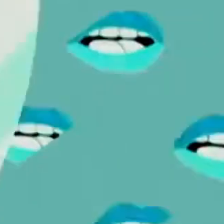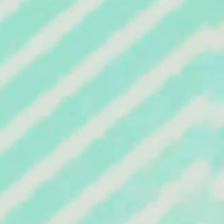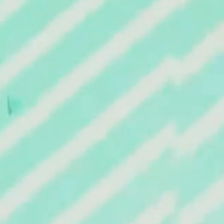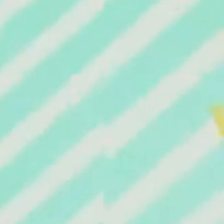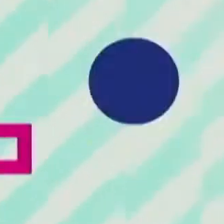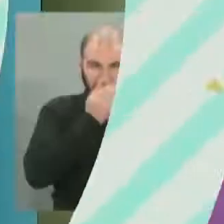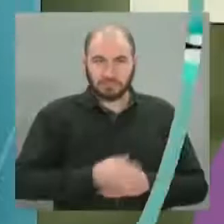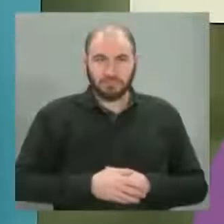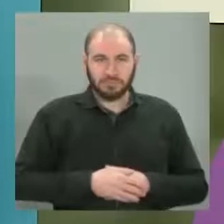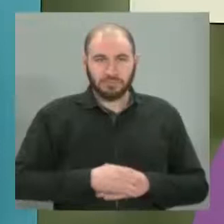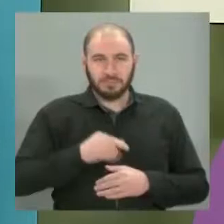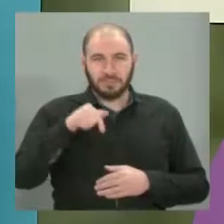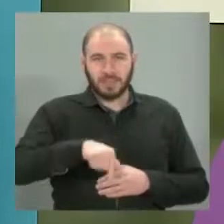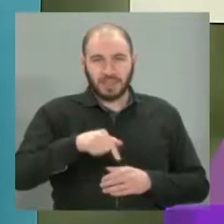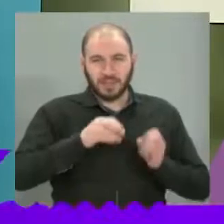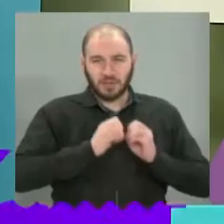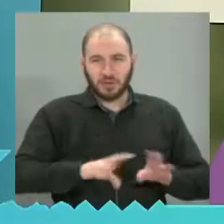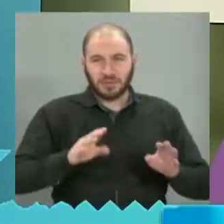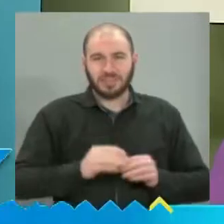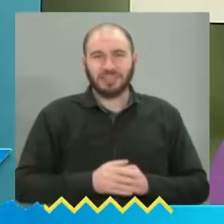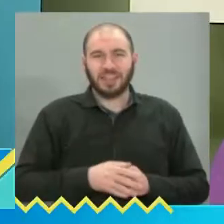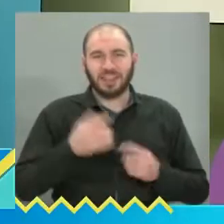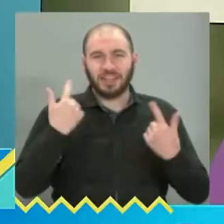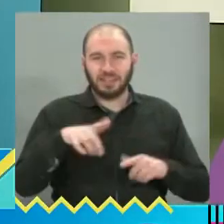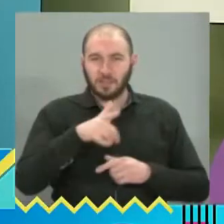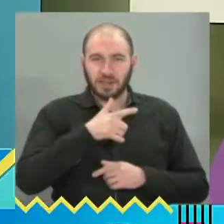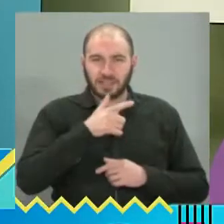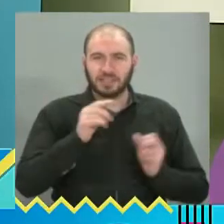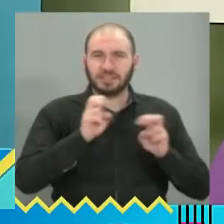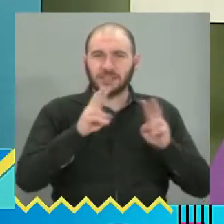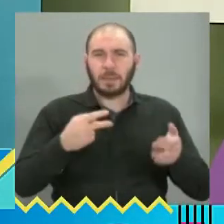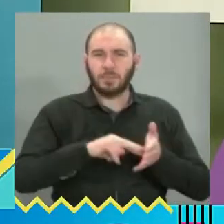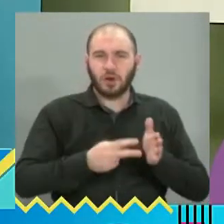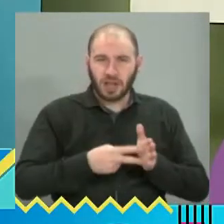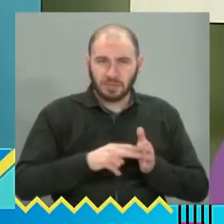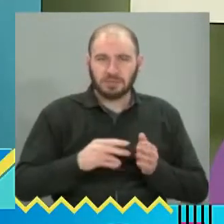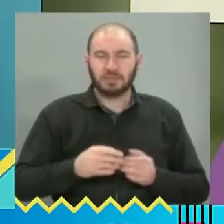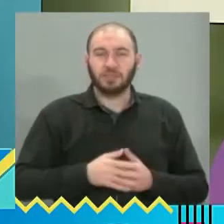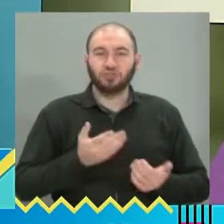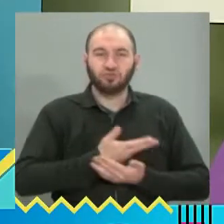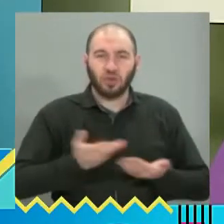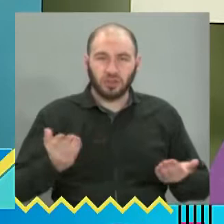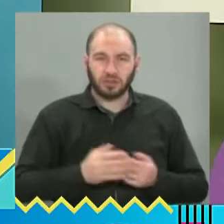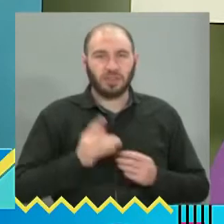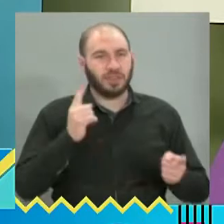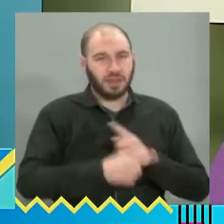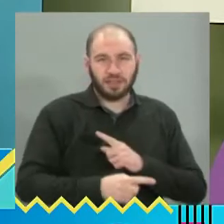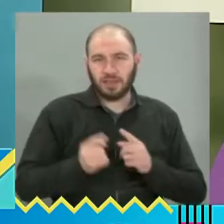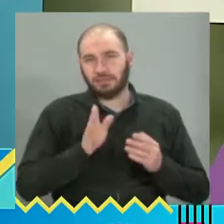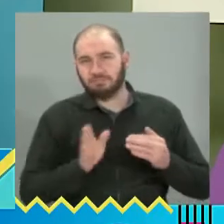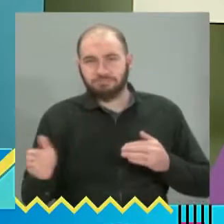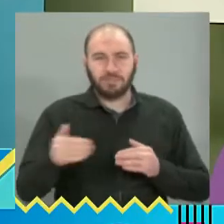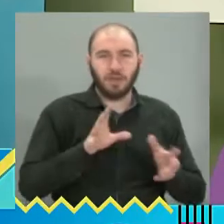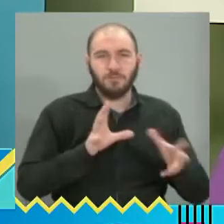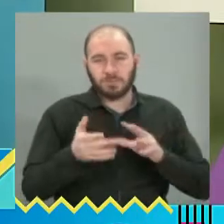Seguridad primero. Bien, así arrancamos este Distintos Parecidos que tiene que ver con una problemática que nos afecta a todos, directa o indirectamente